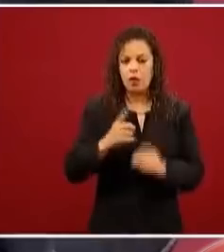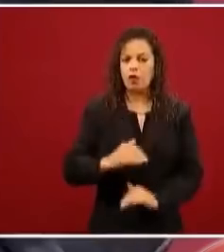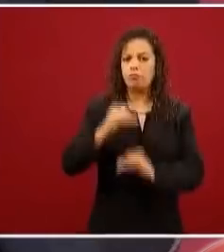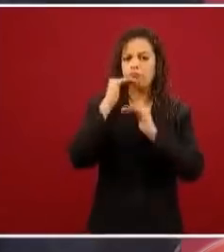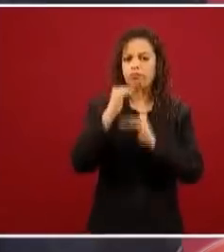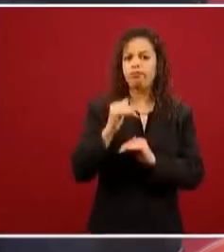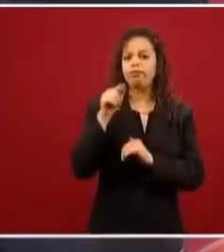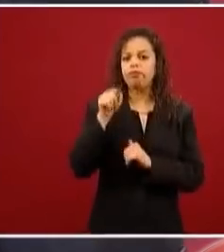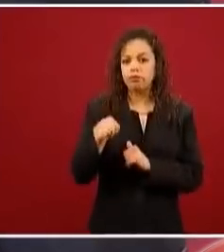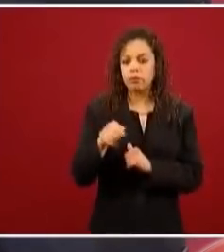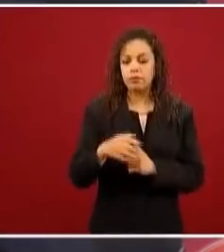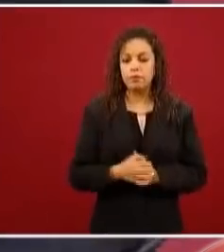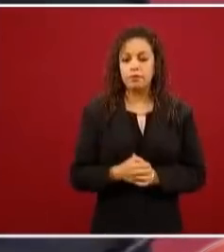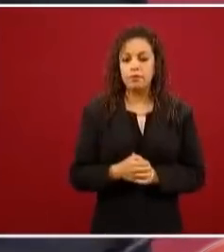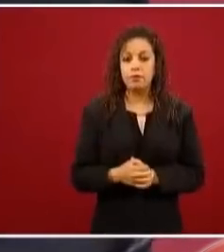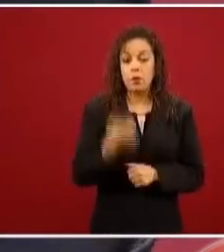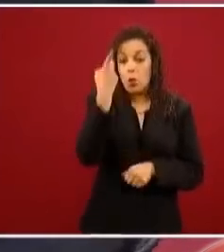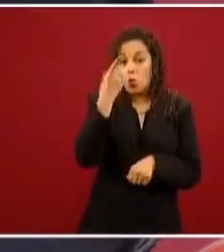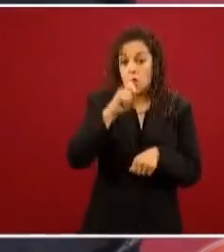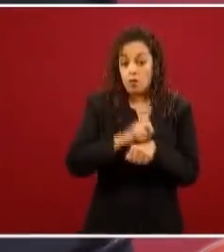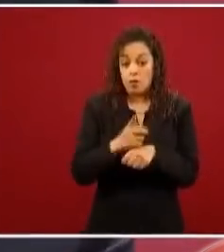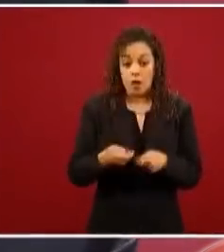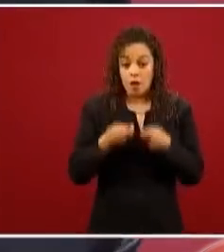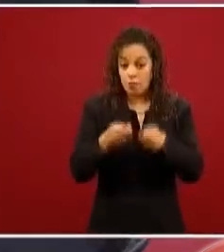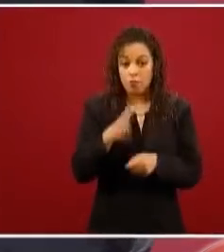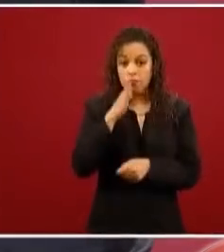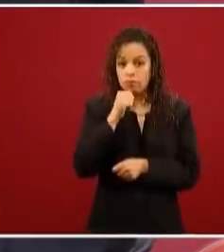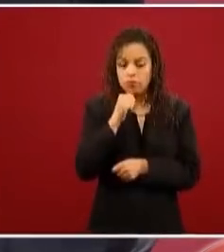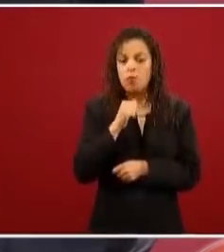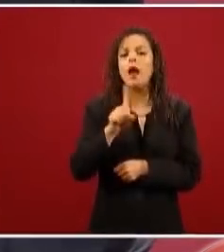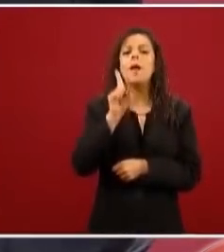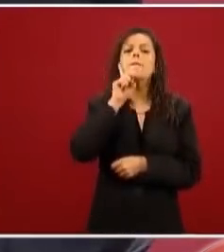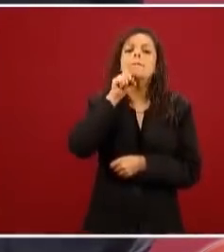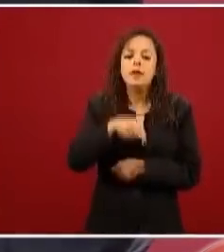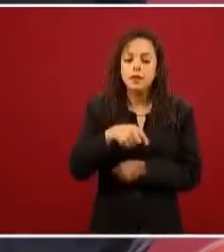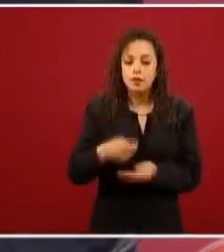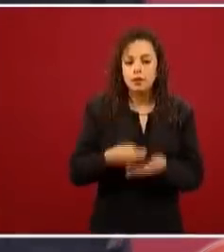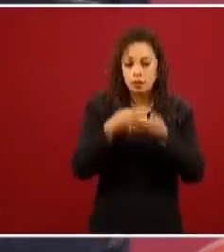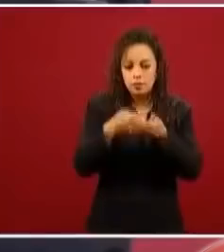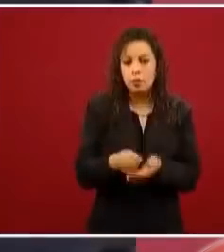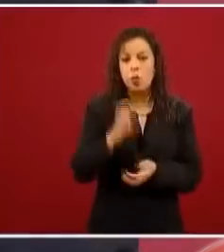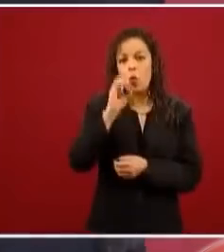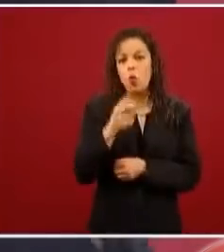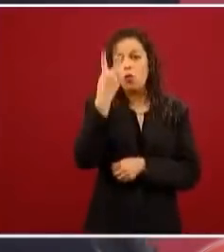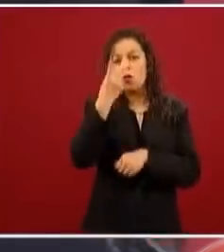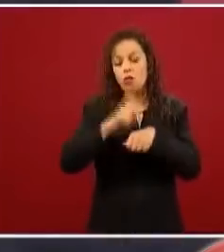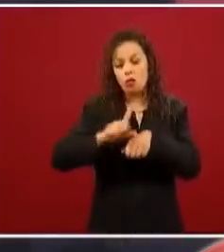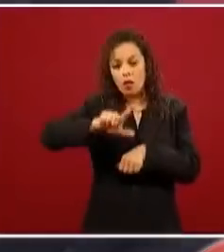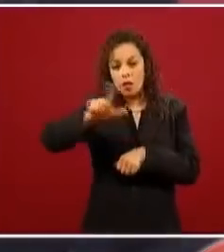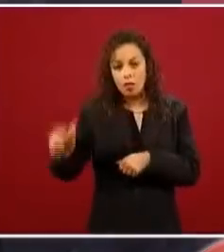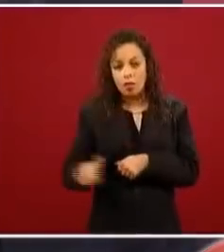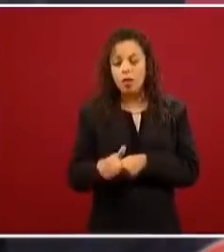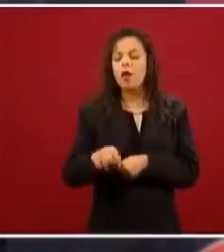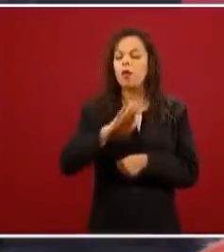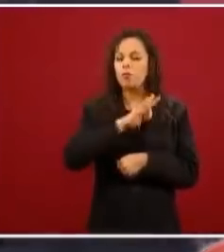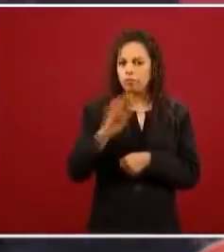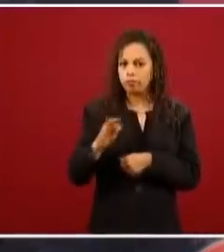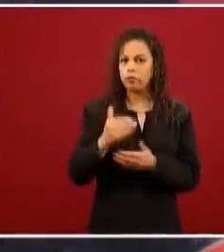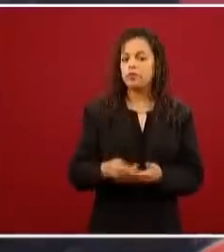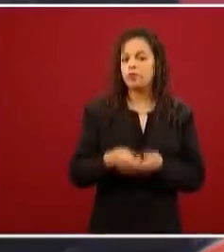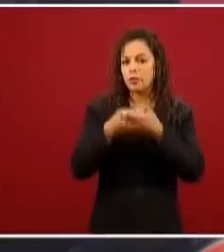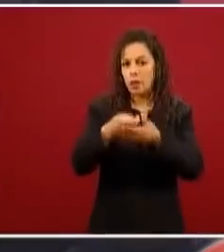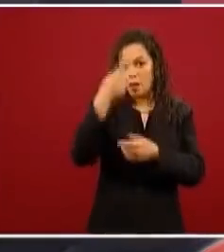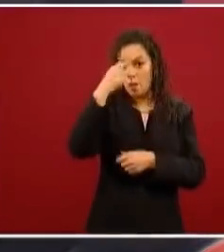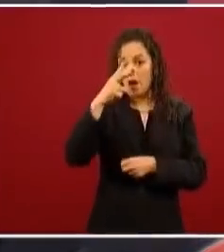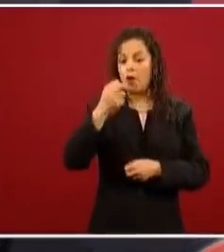que si no se puede cubrir un día, se resuelve al día siguiente o en 2 días máximo, sin que se entre en problemas de soporte de